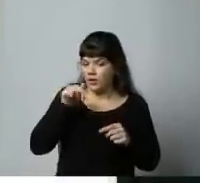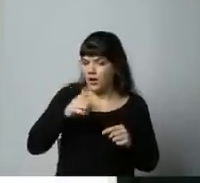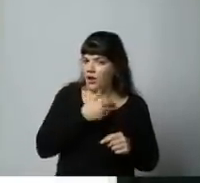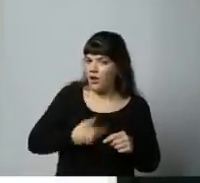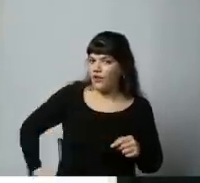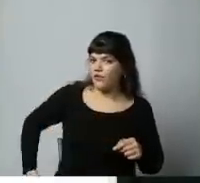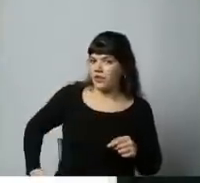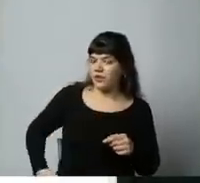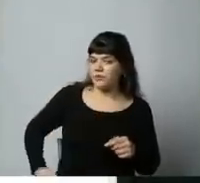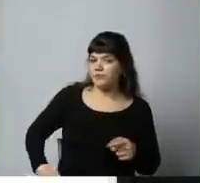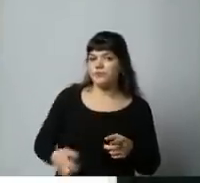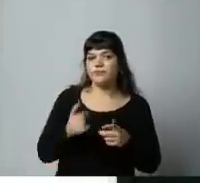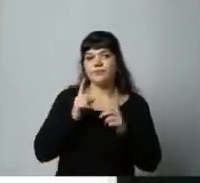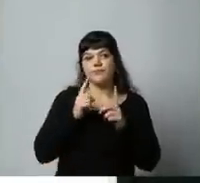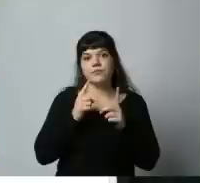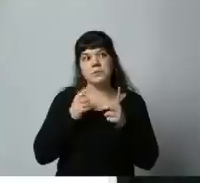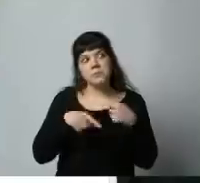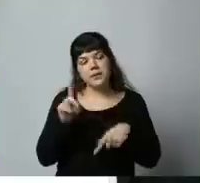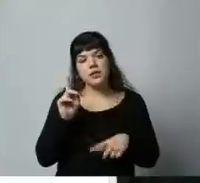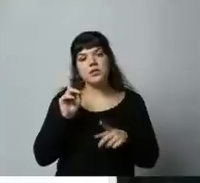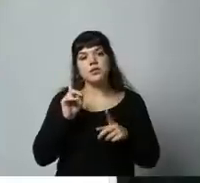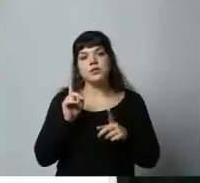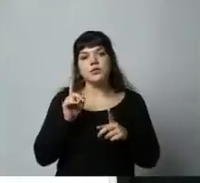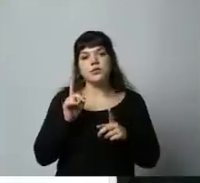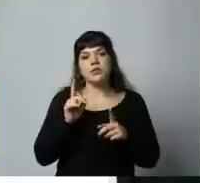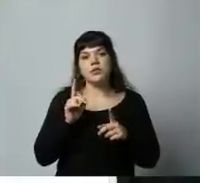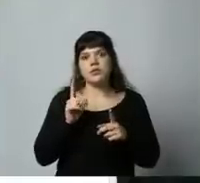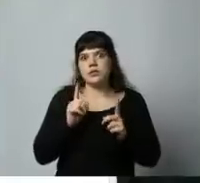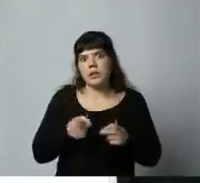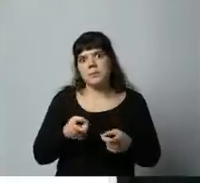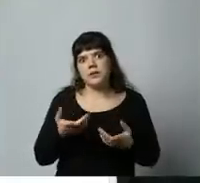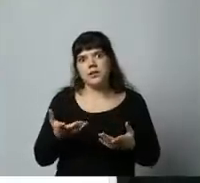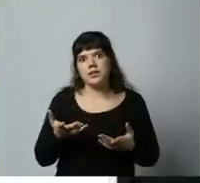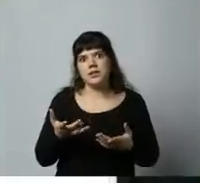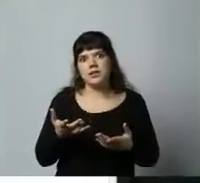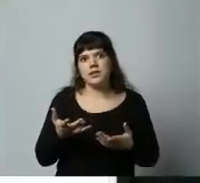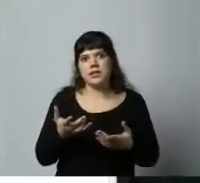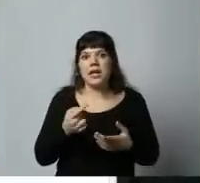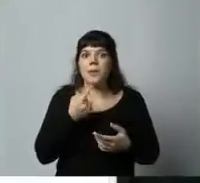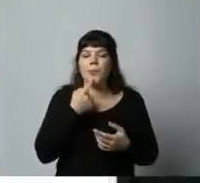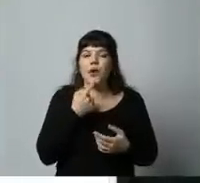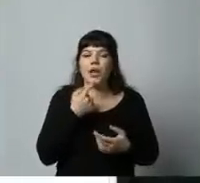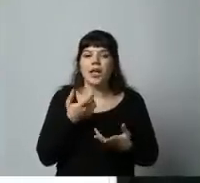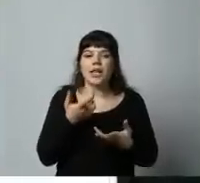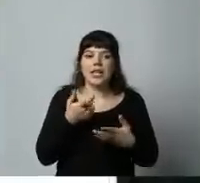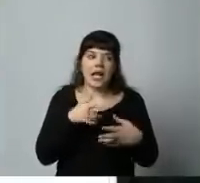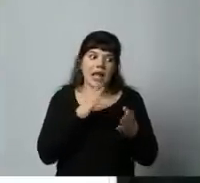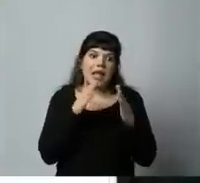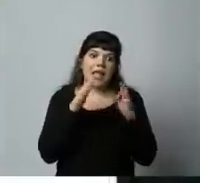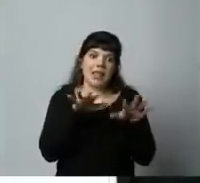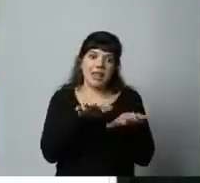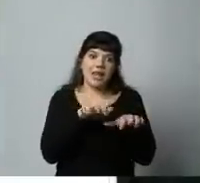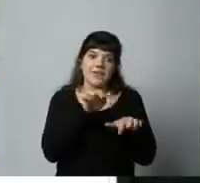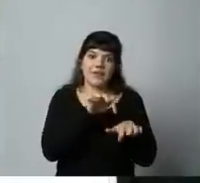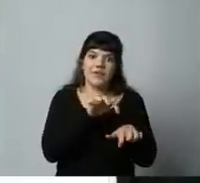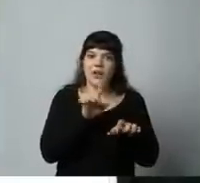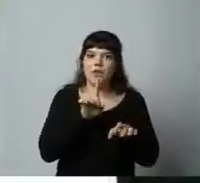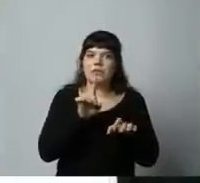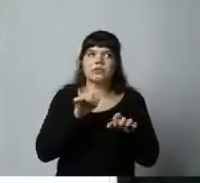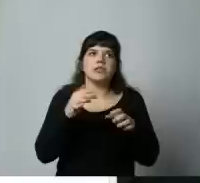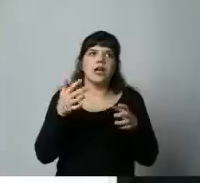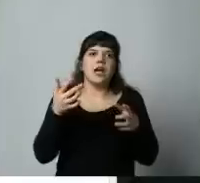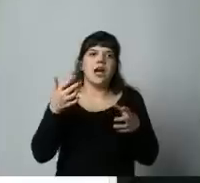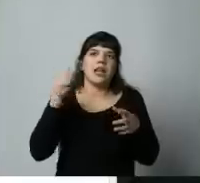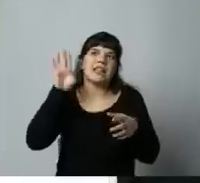nacional Este pero sin que la política habitacional no está en el aire